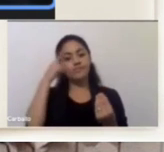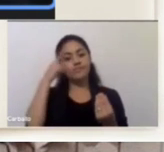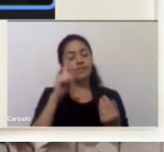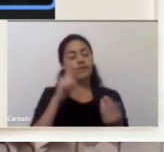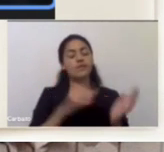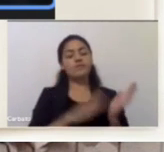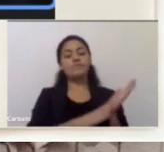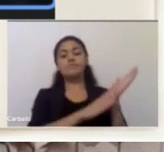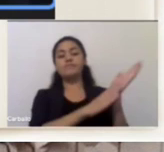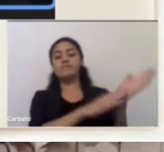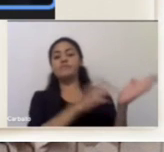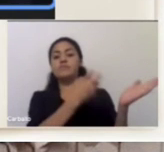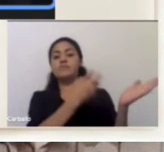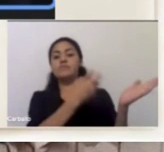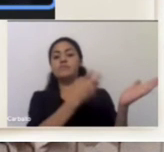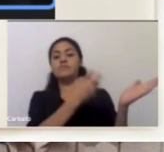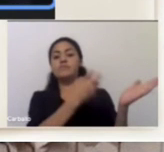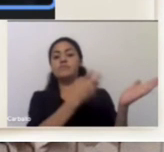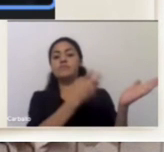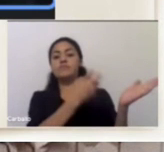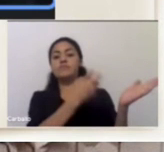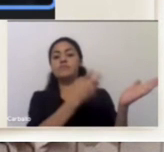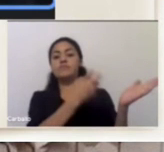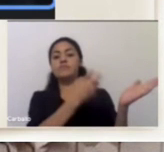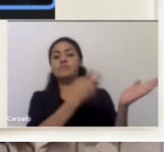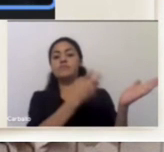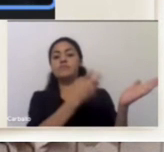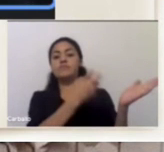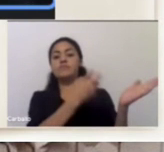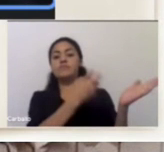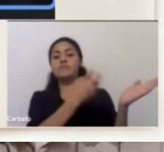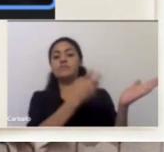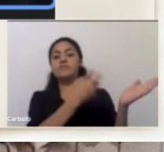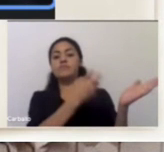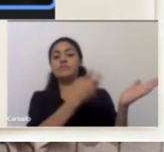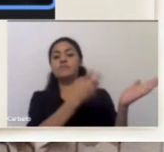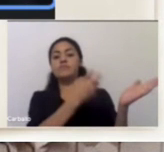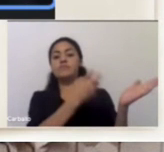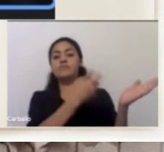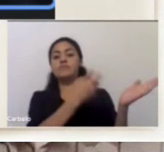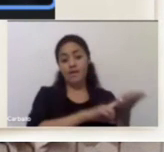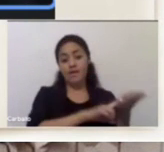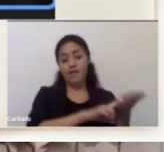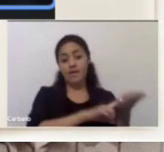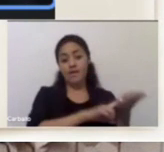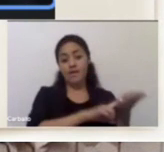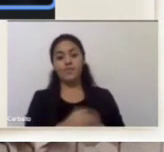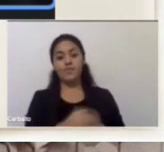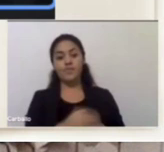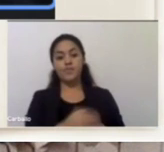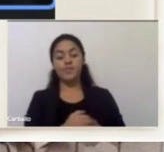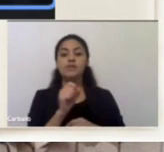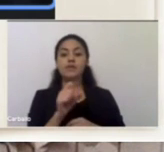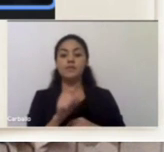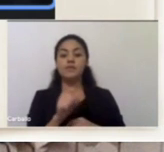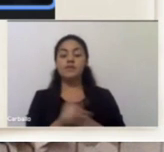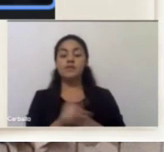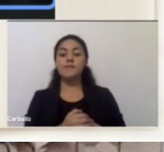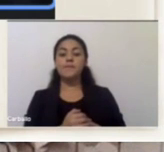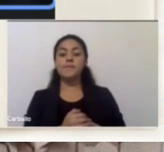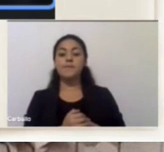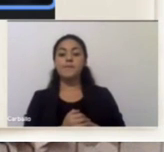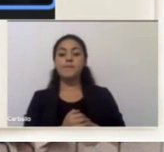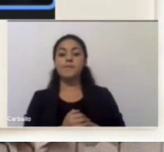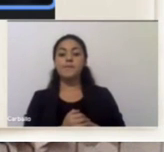agravios esgrimidos en el recurso promovido por los partidos coaligados y